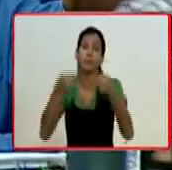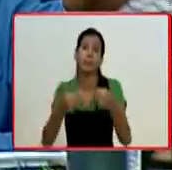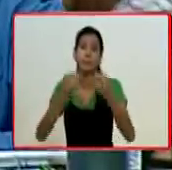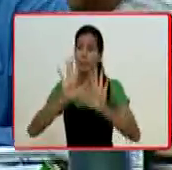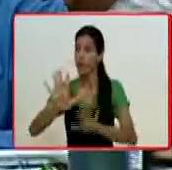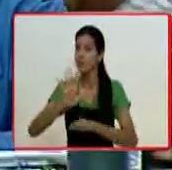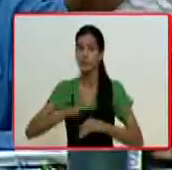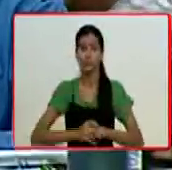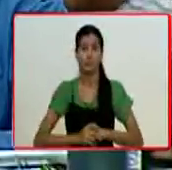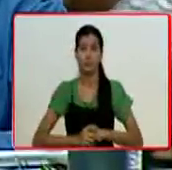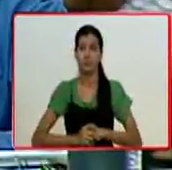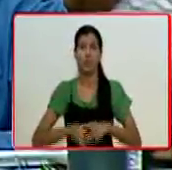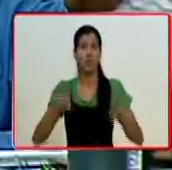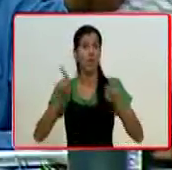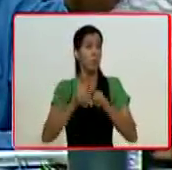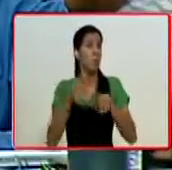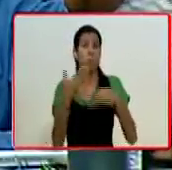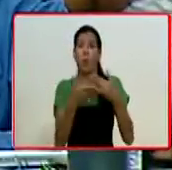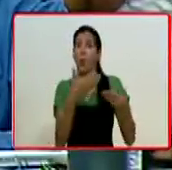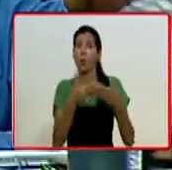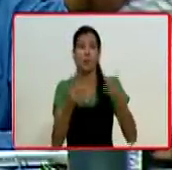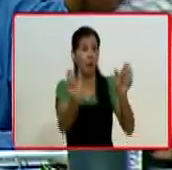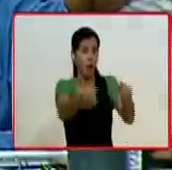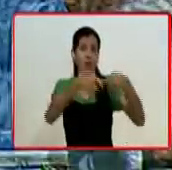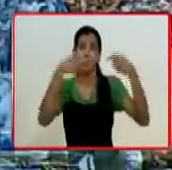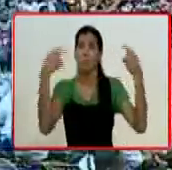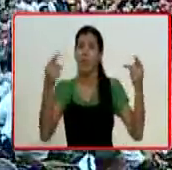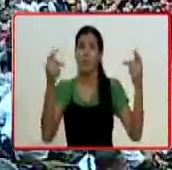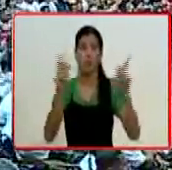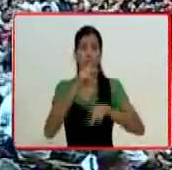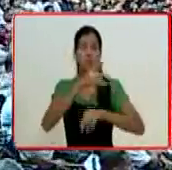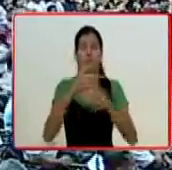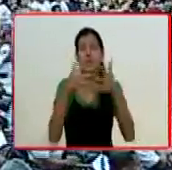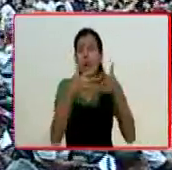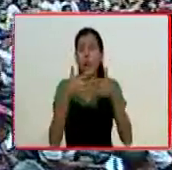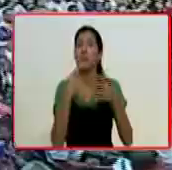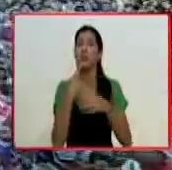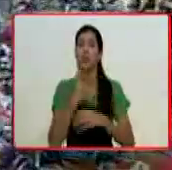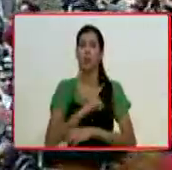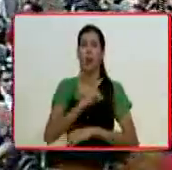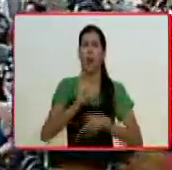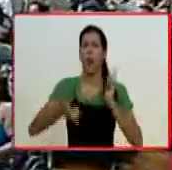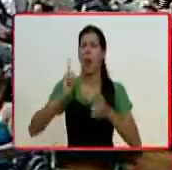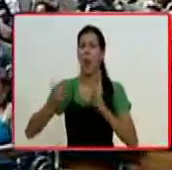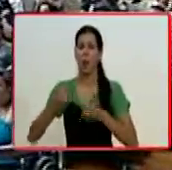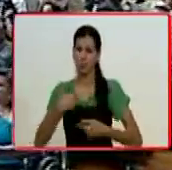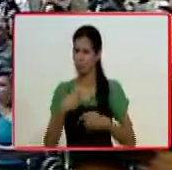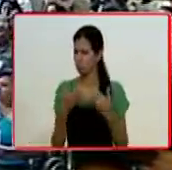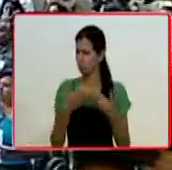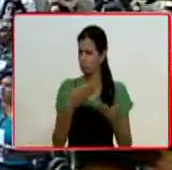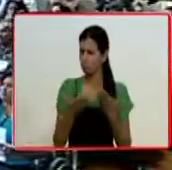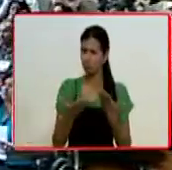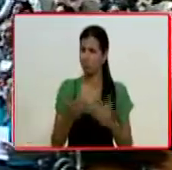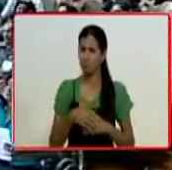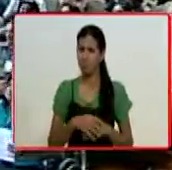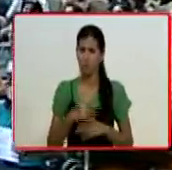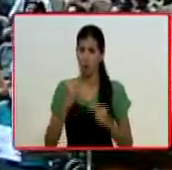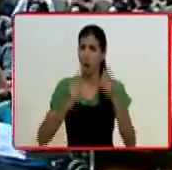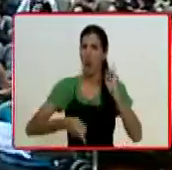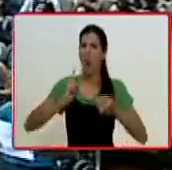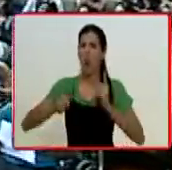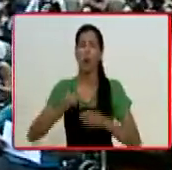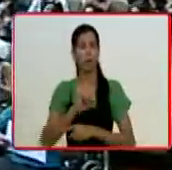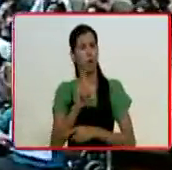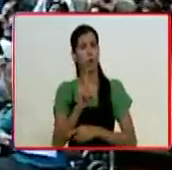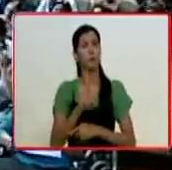Así el Wall Street Journal o el New York Times me llame tirano. No es tirano, no. Es